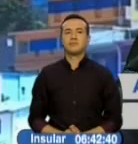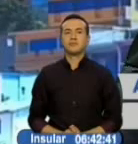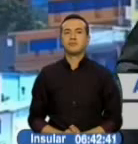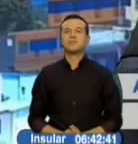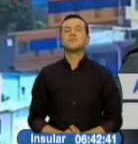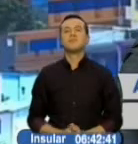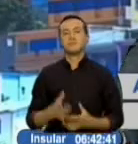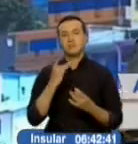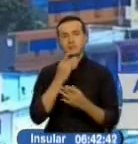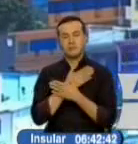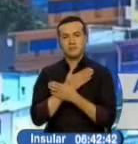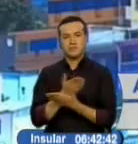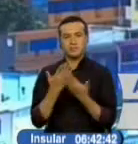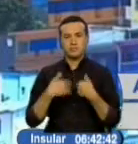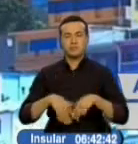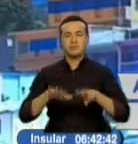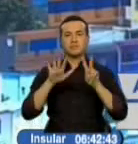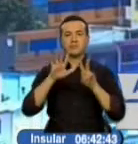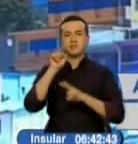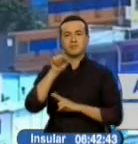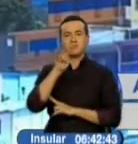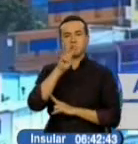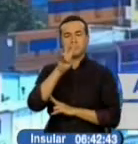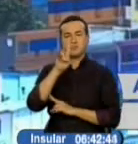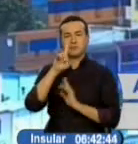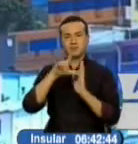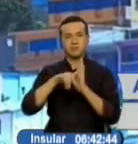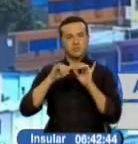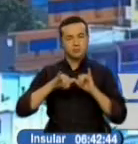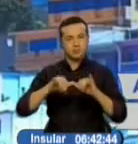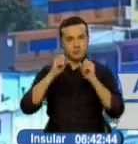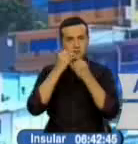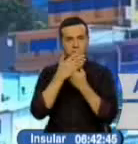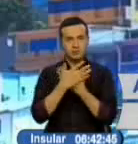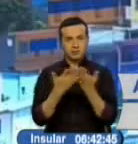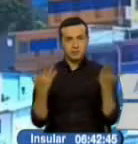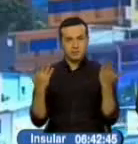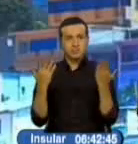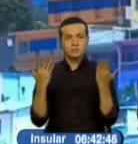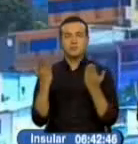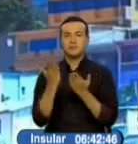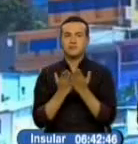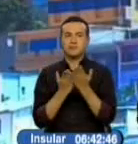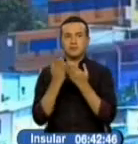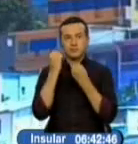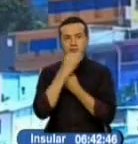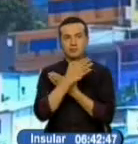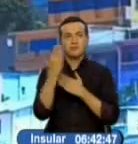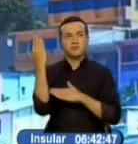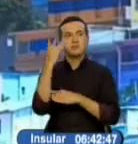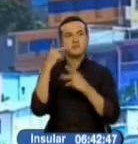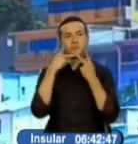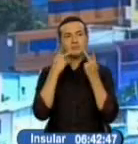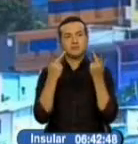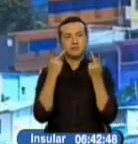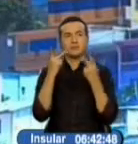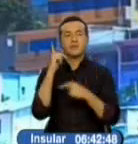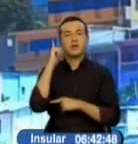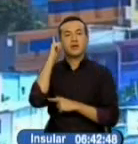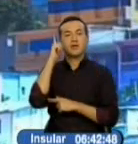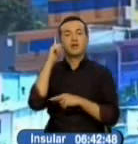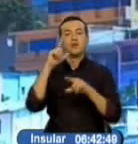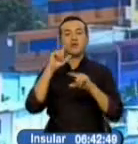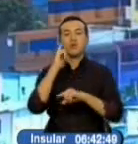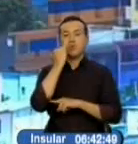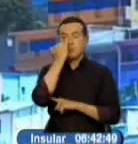Es un gusto saludarlos, son las 7 de la mañana, 42 minutos. Seguimos informando aquí en el Servicio Informativo de la Televisión Pública. La dirigencia de la